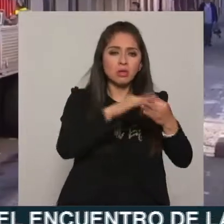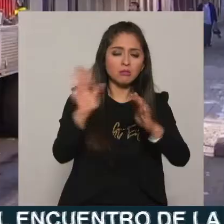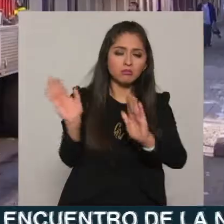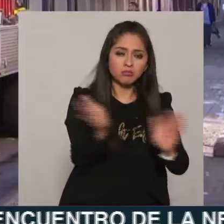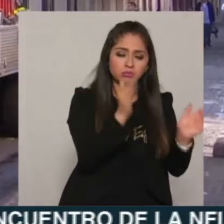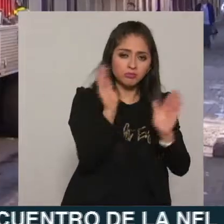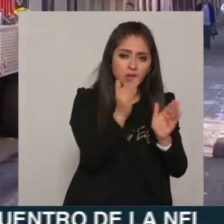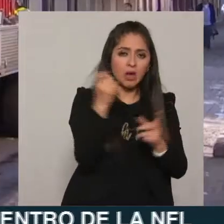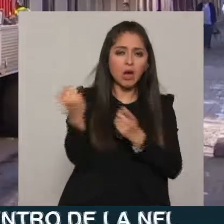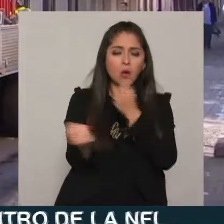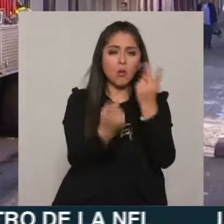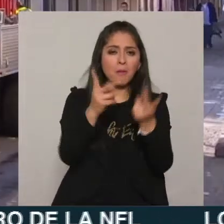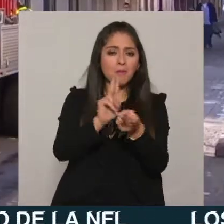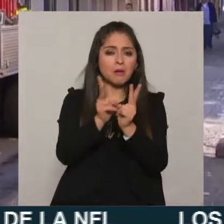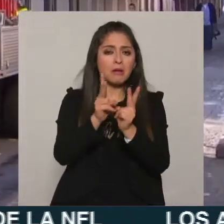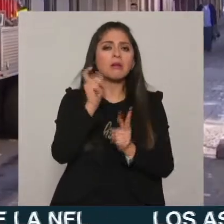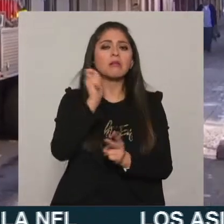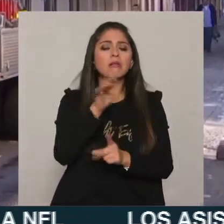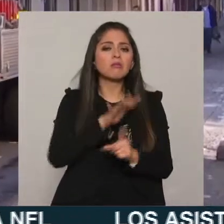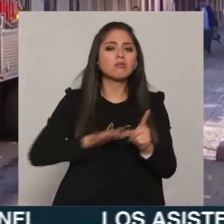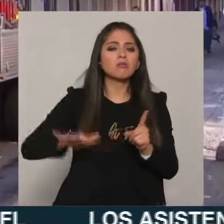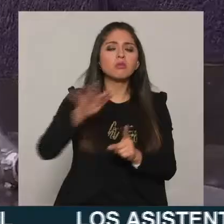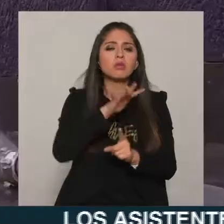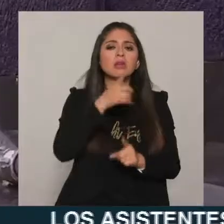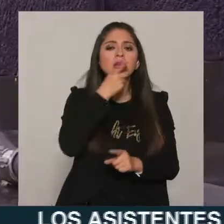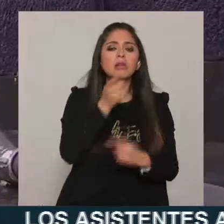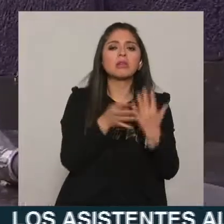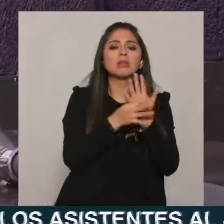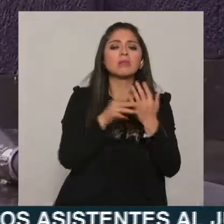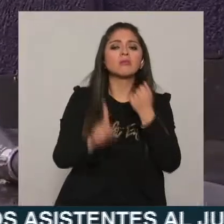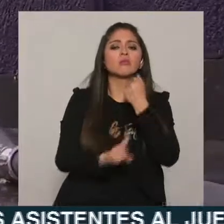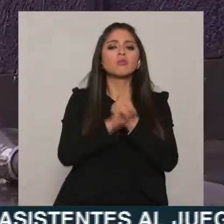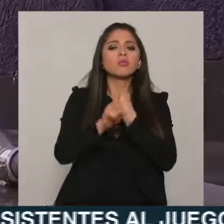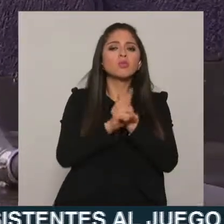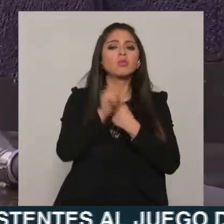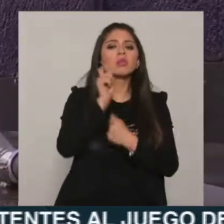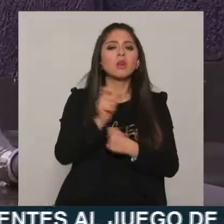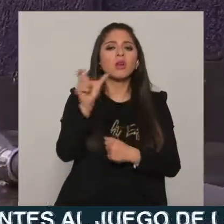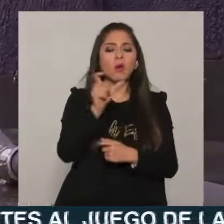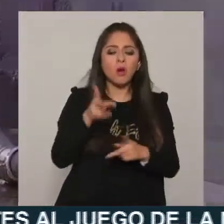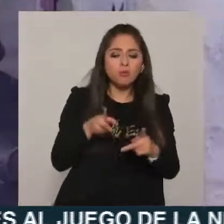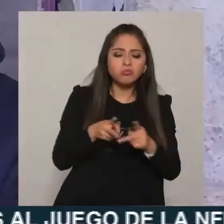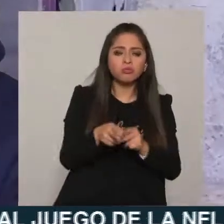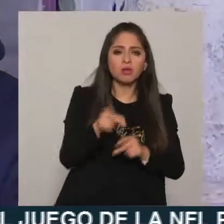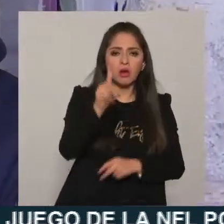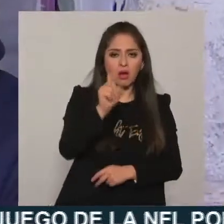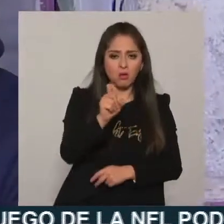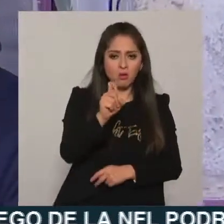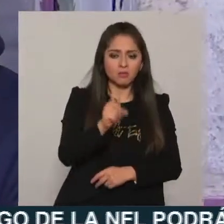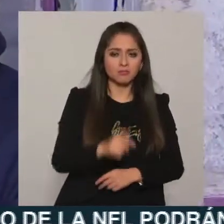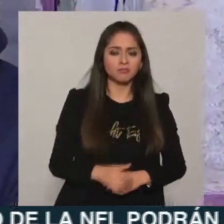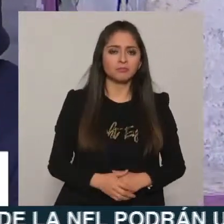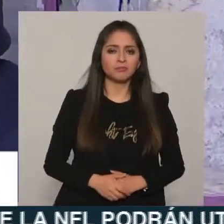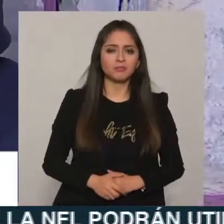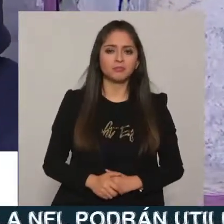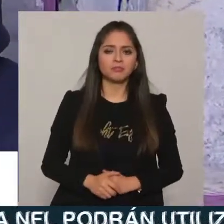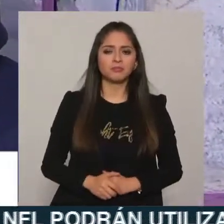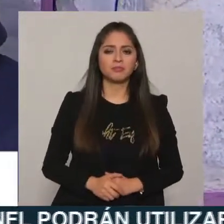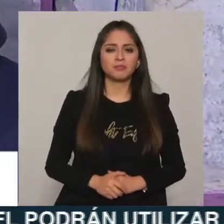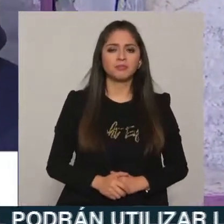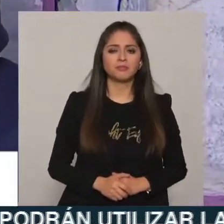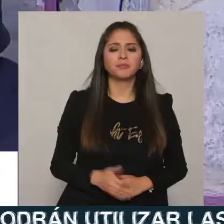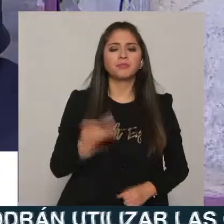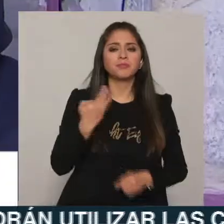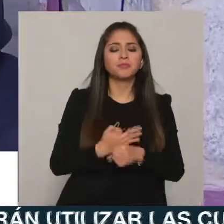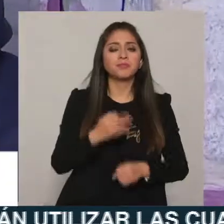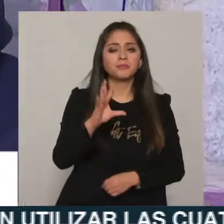algunos vecinos de la zona señalaron que continúan con afectaciones principalmente por el corte del suministro de agua. Ya vamos para 48